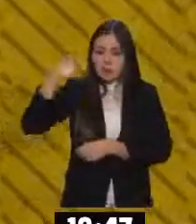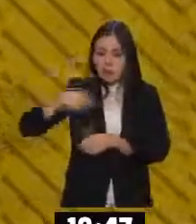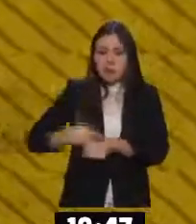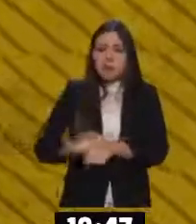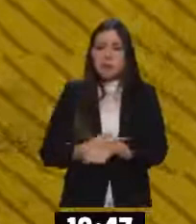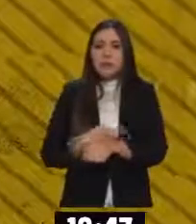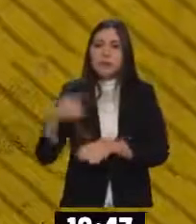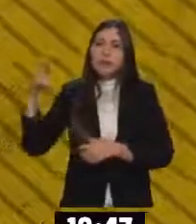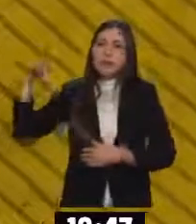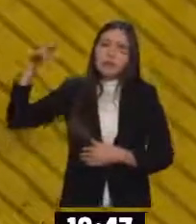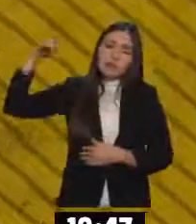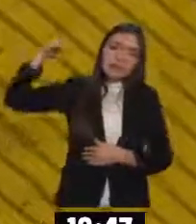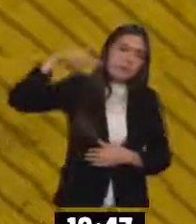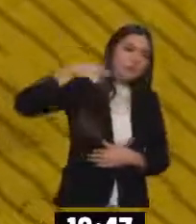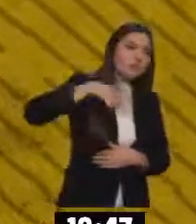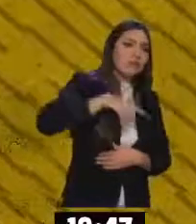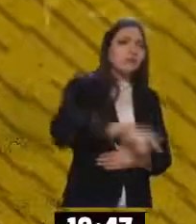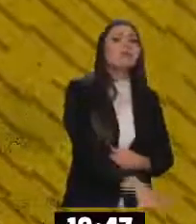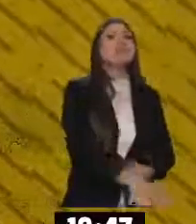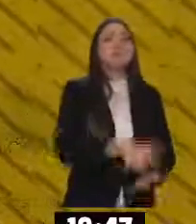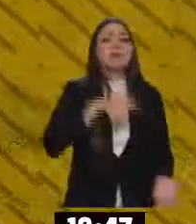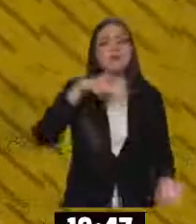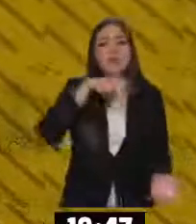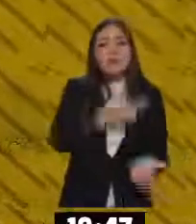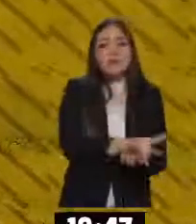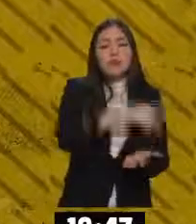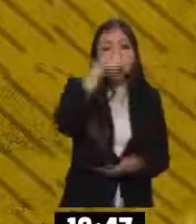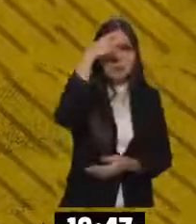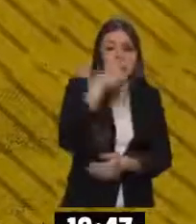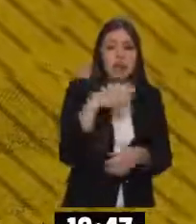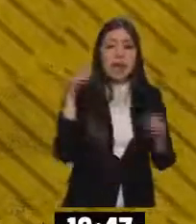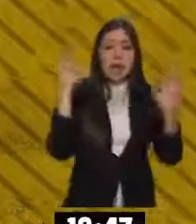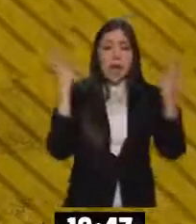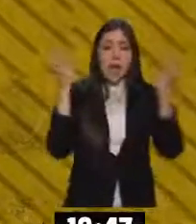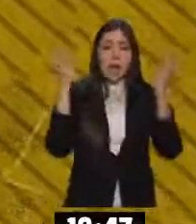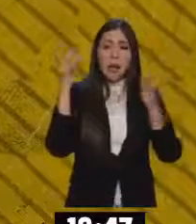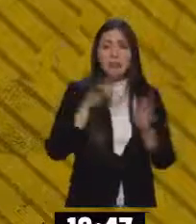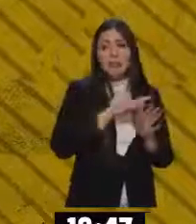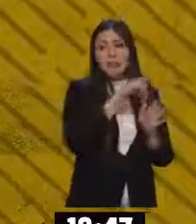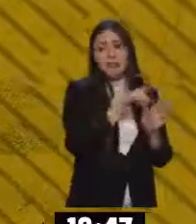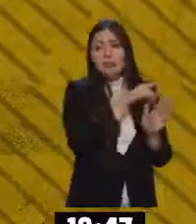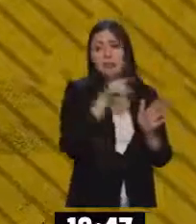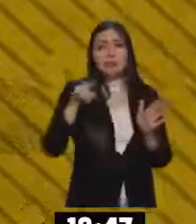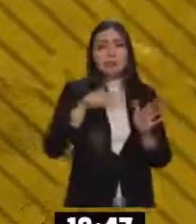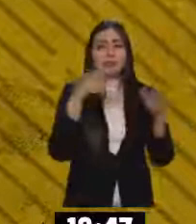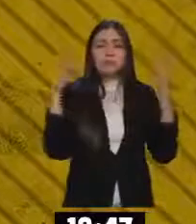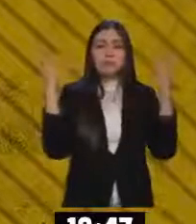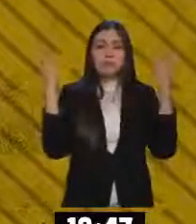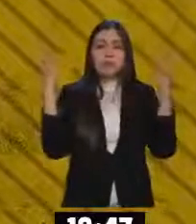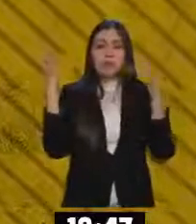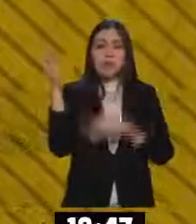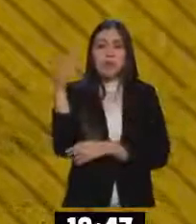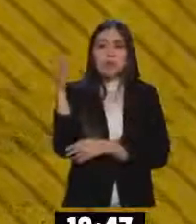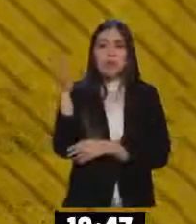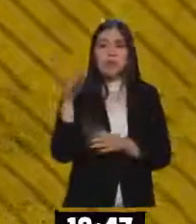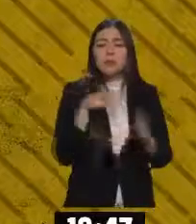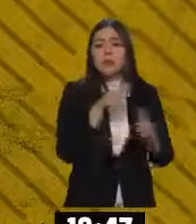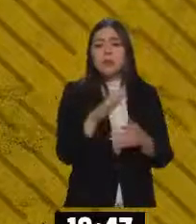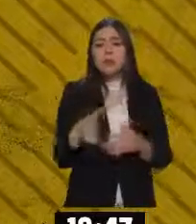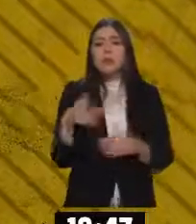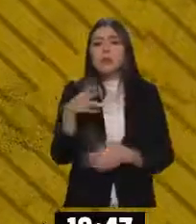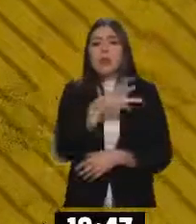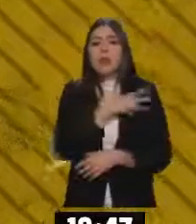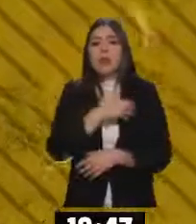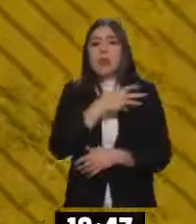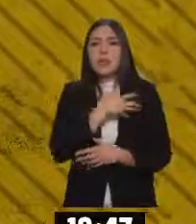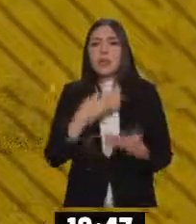en México, ambulancia a Cuautla, seguro popular, y en sus manos, en sus brazos, sus hijos.